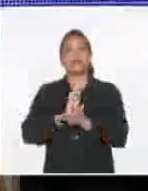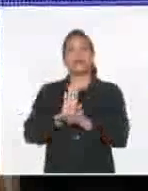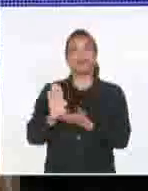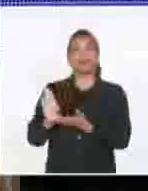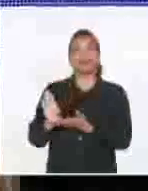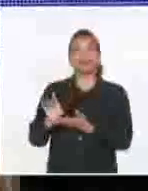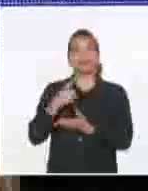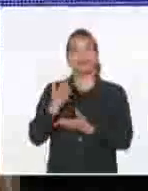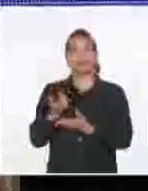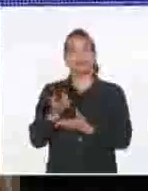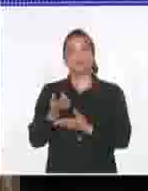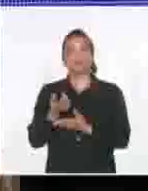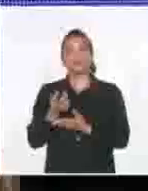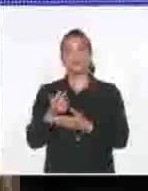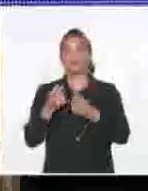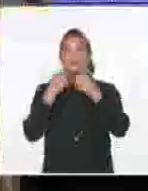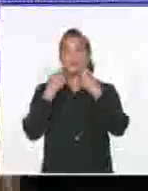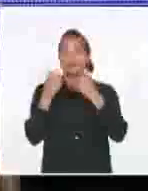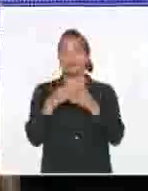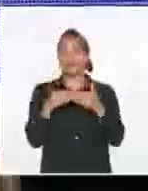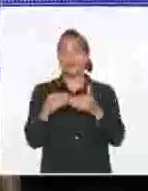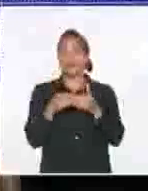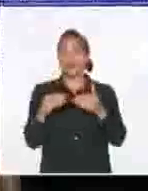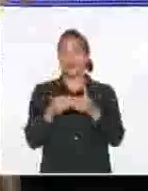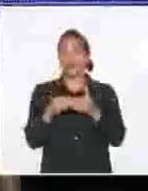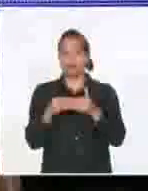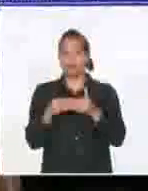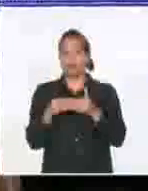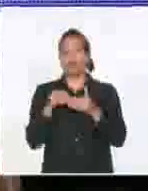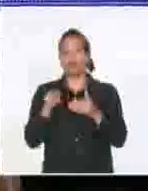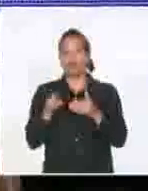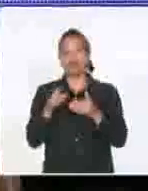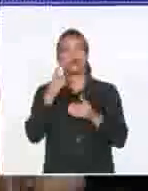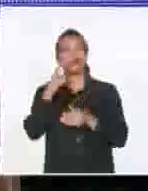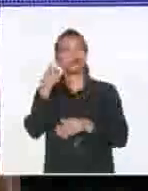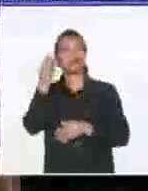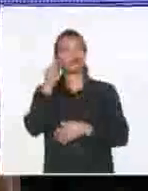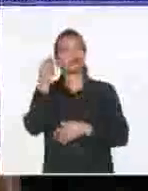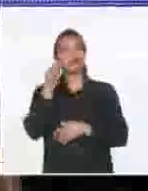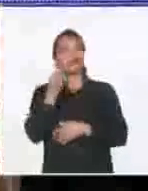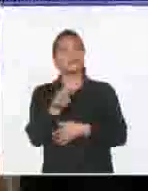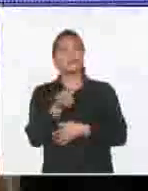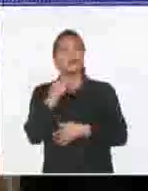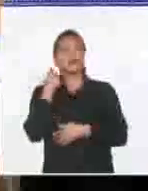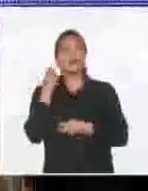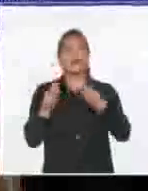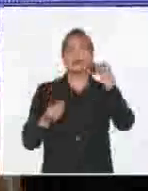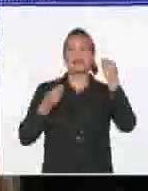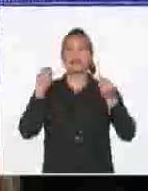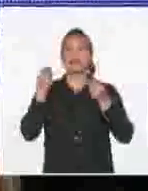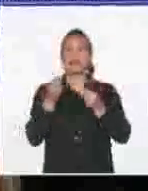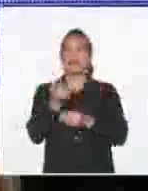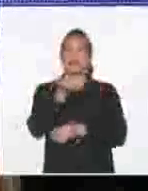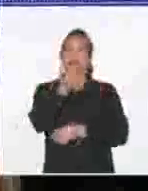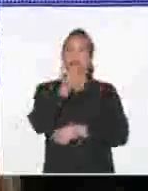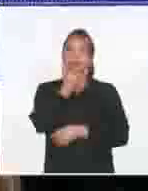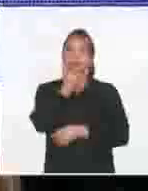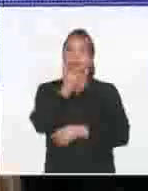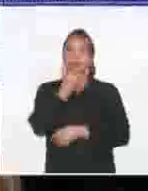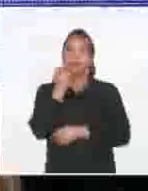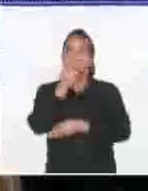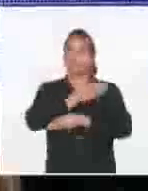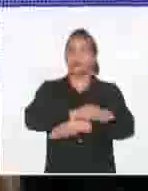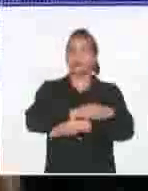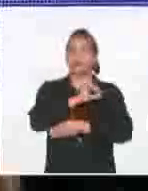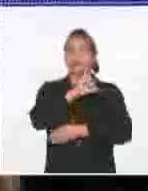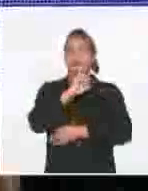valorizaciones del valor del dólar, si calculamos los daños y perjuicios del bloqueo en estos 60 años,